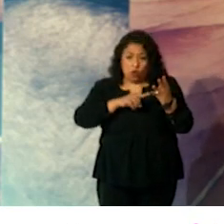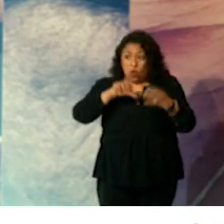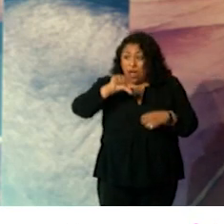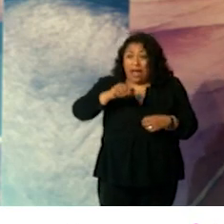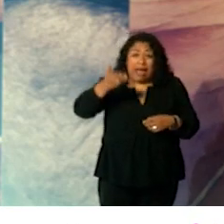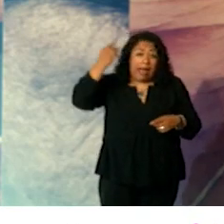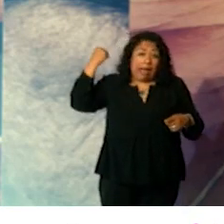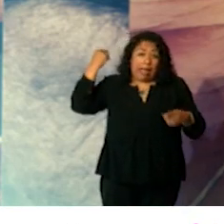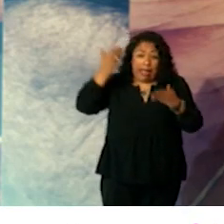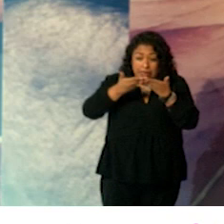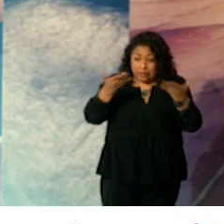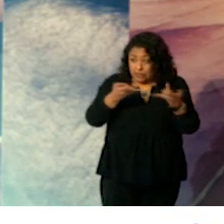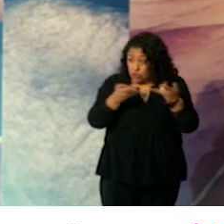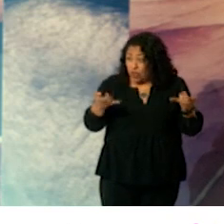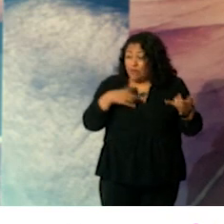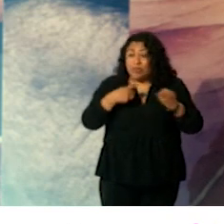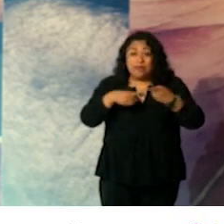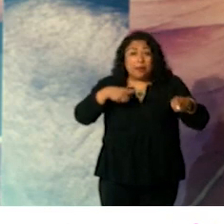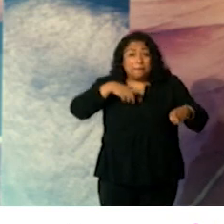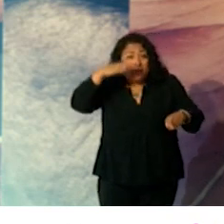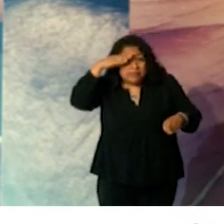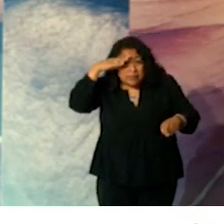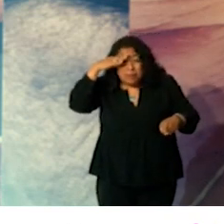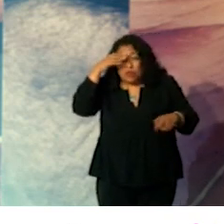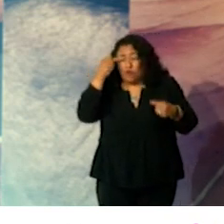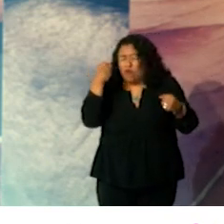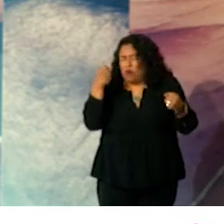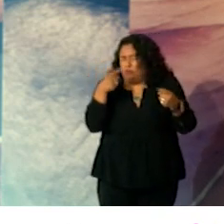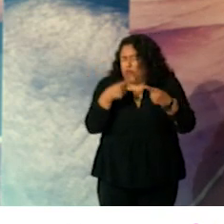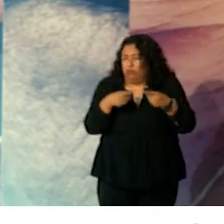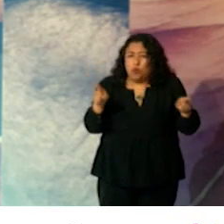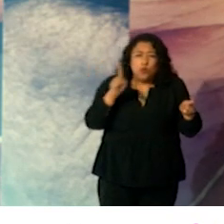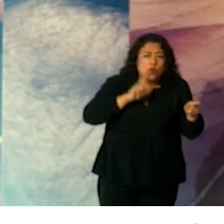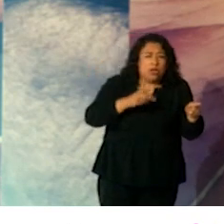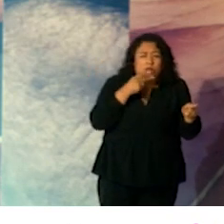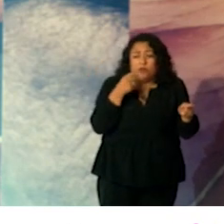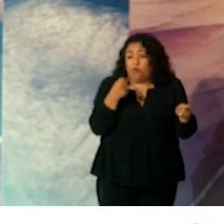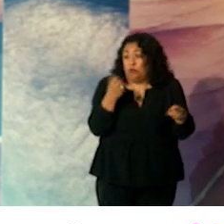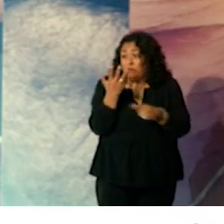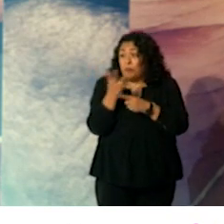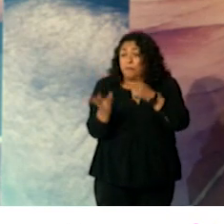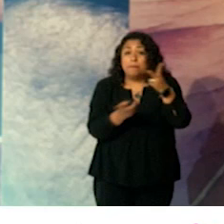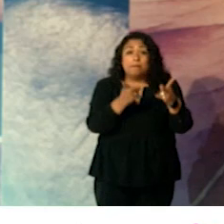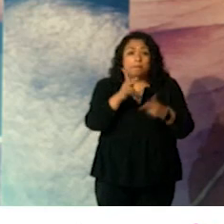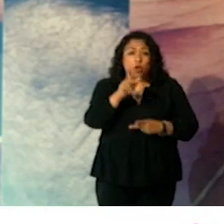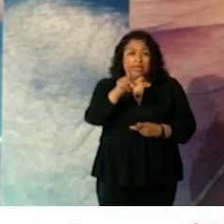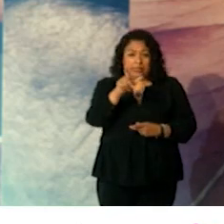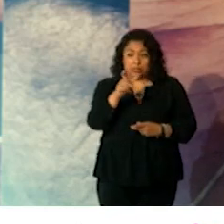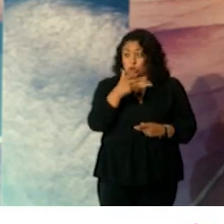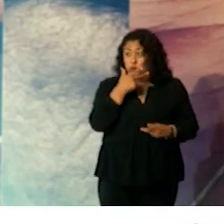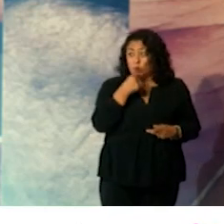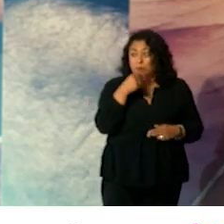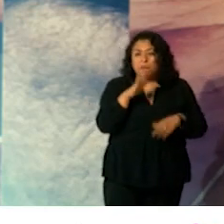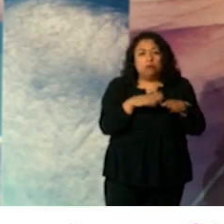nunca antes en la historia contemporánea había una diferencia de pensamiento ideológico tan diferente entre chicos y chicas. Según la encuesta de Politics, los chicos se están volviendo